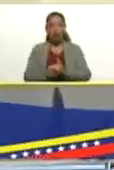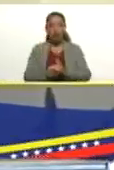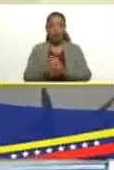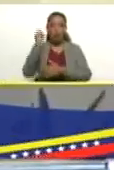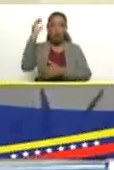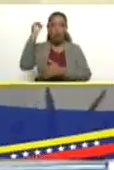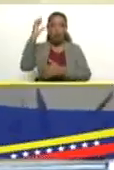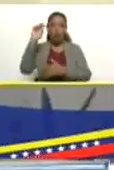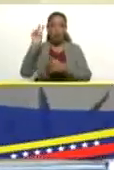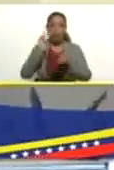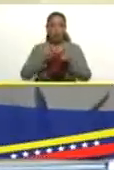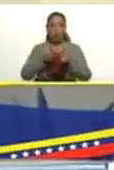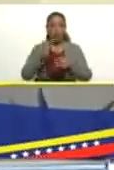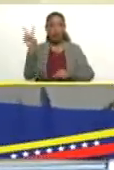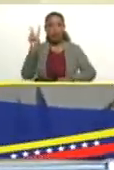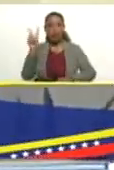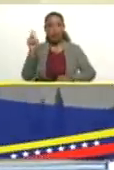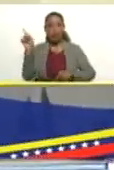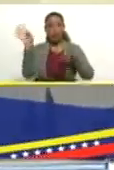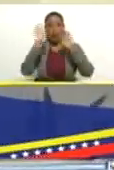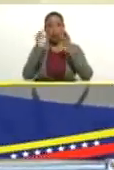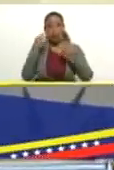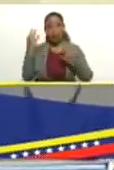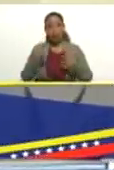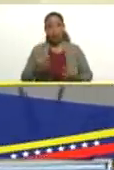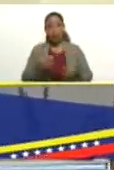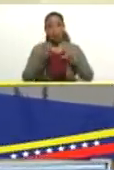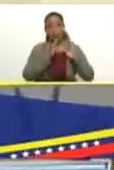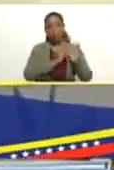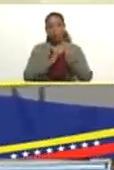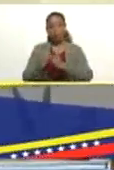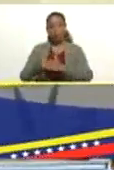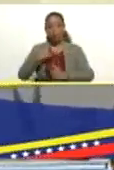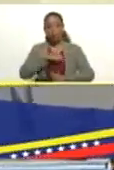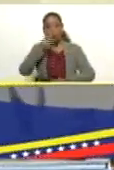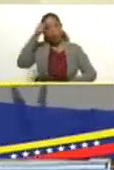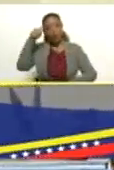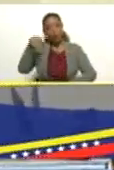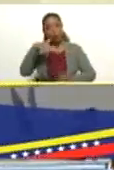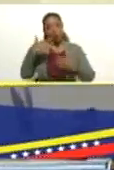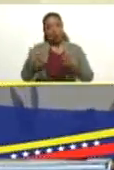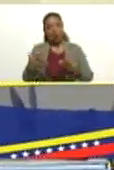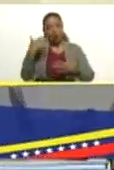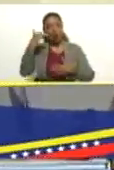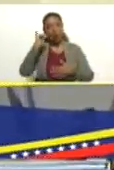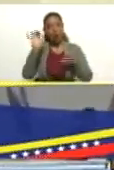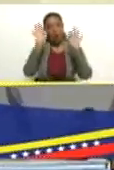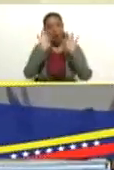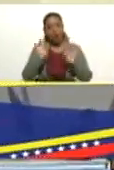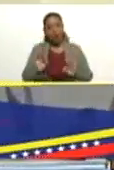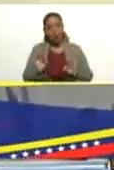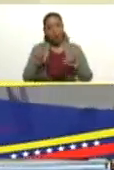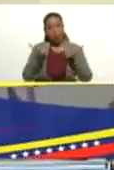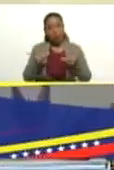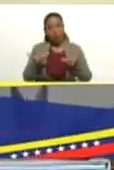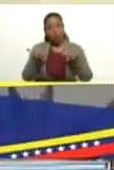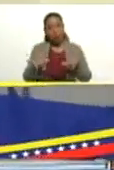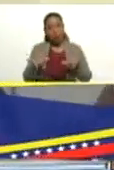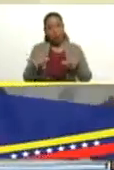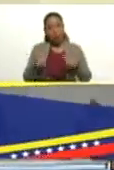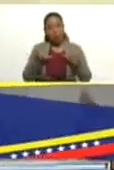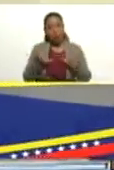asambleas de viviendo venezolano, que son la forma originaria de organización de nuestro pueblo, que adoptó de manera autóctona,